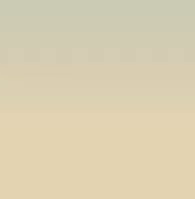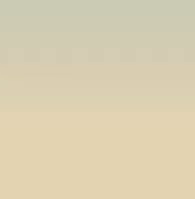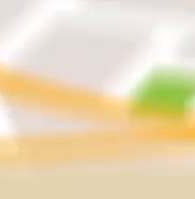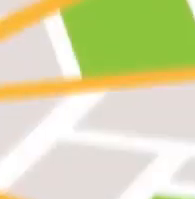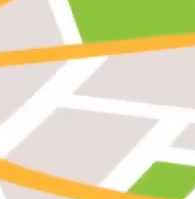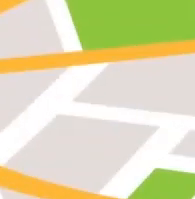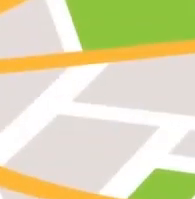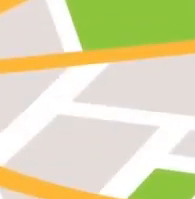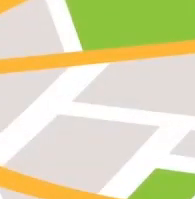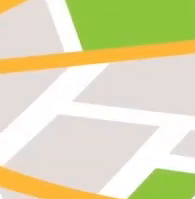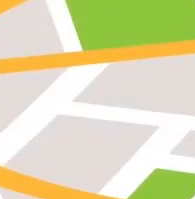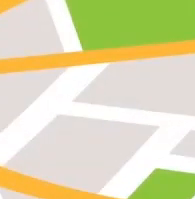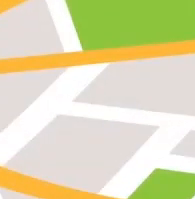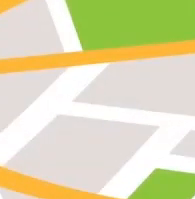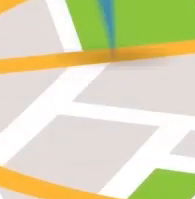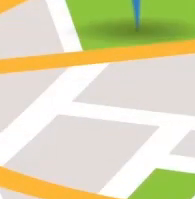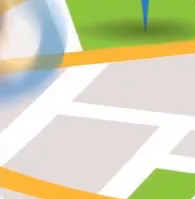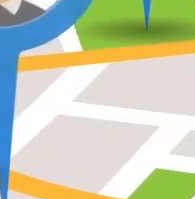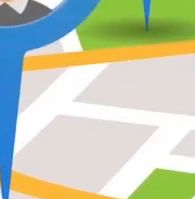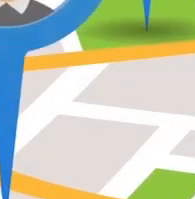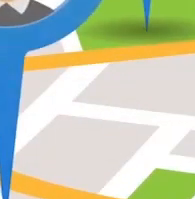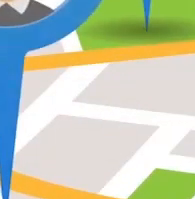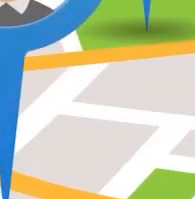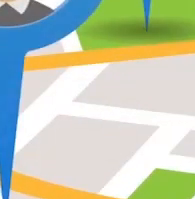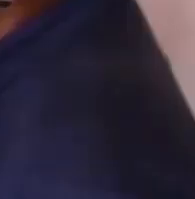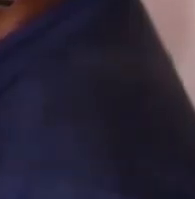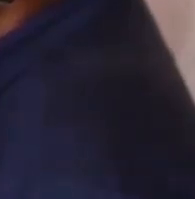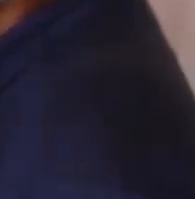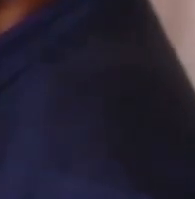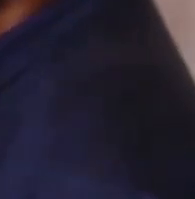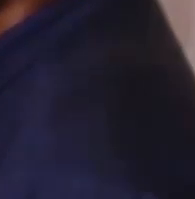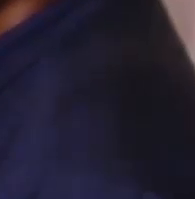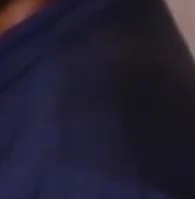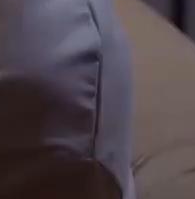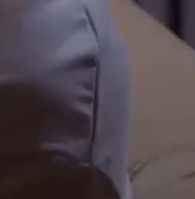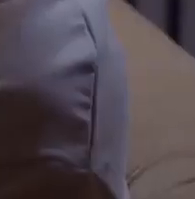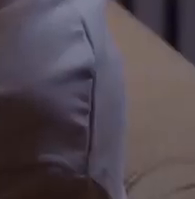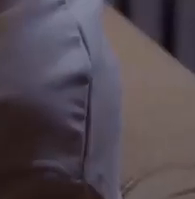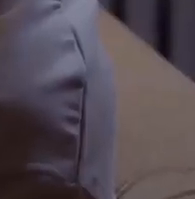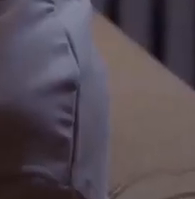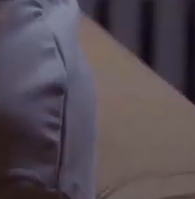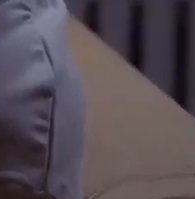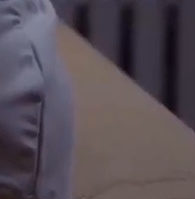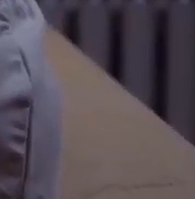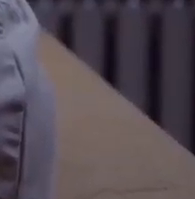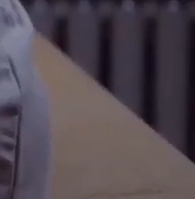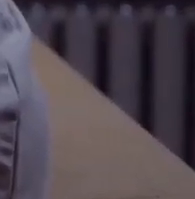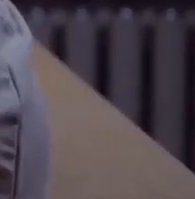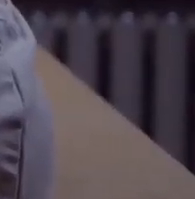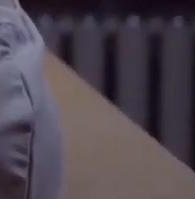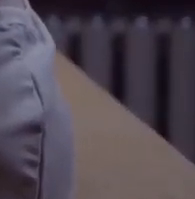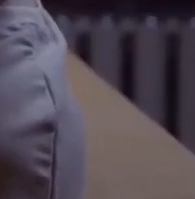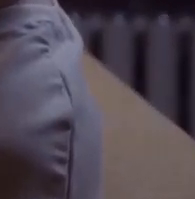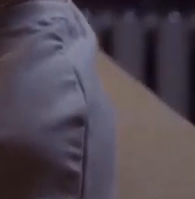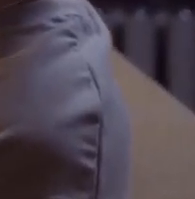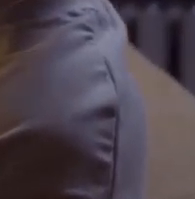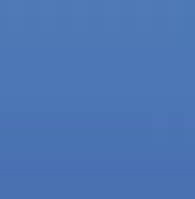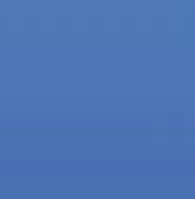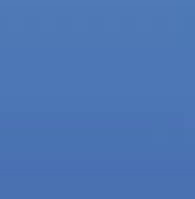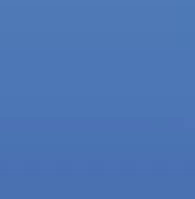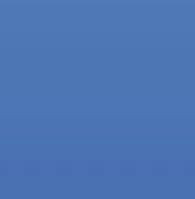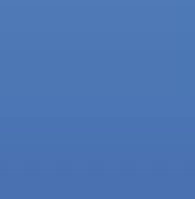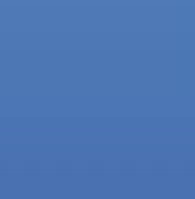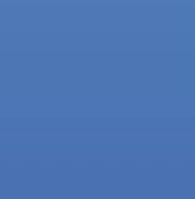Abriremos nuestras 2 sedes, en la zona centro y en el barrio Las Ferias en la avenida Marlboro. Aprovecha y disfruta de todos nuestros